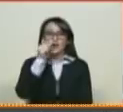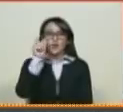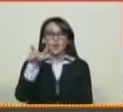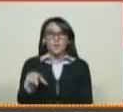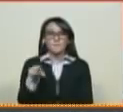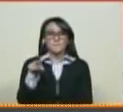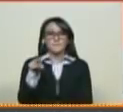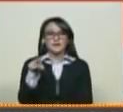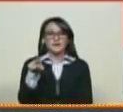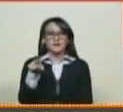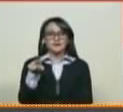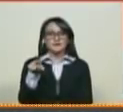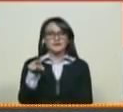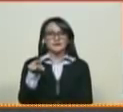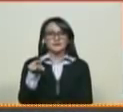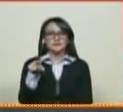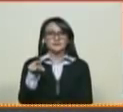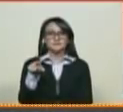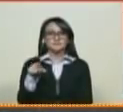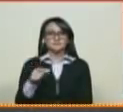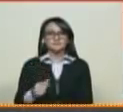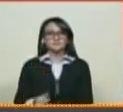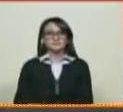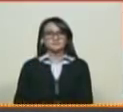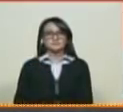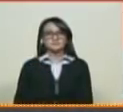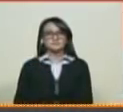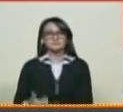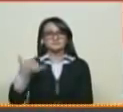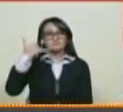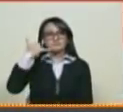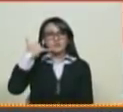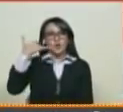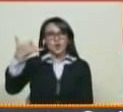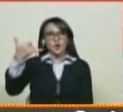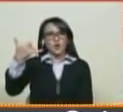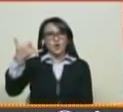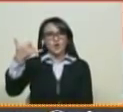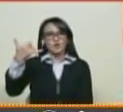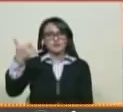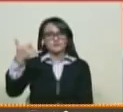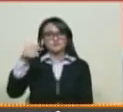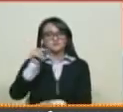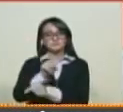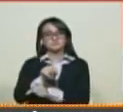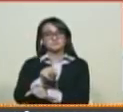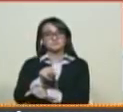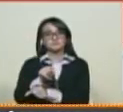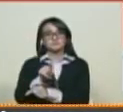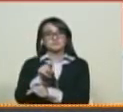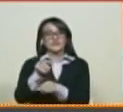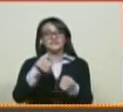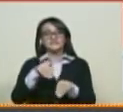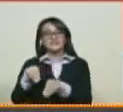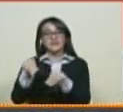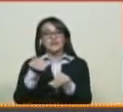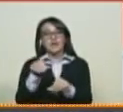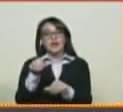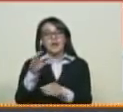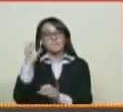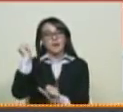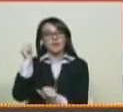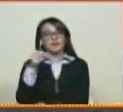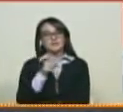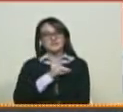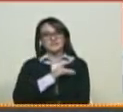alias Morfeo, recibe a través de una llamada telefónica, recibe la instrucción de dirigirse a la sede de la Embajada de Chile y de dirigirse